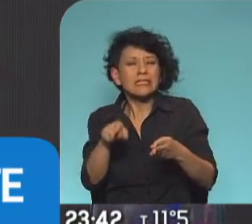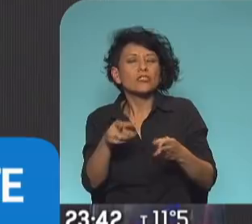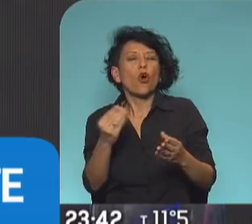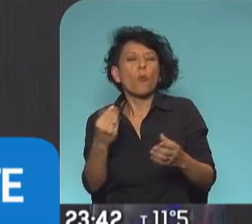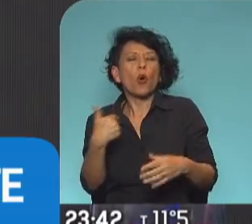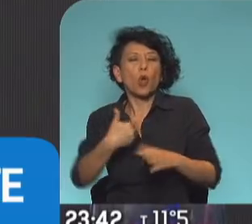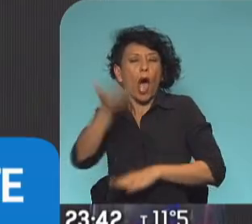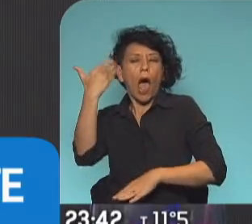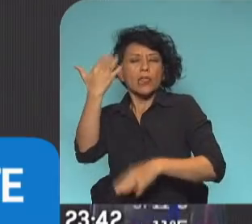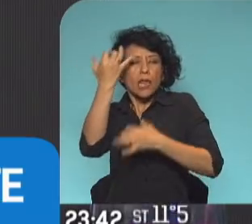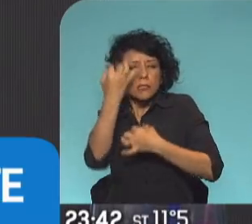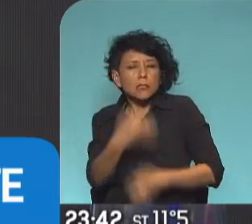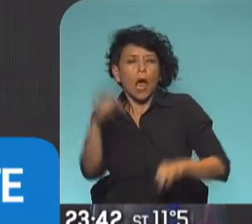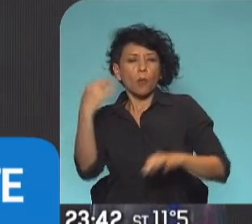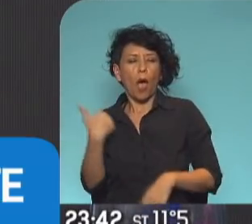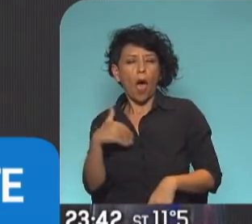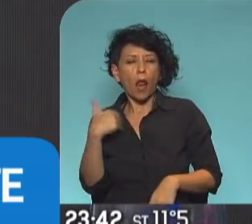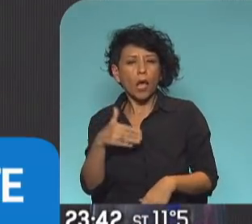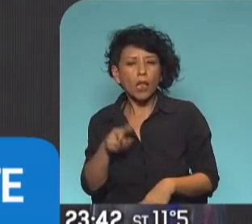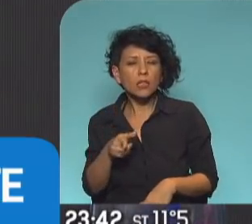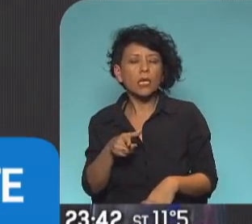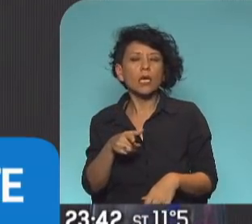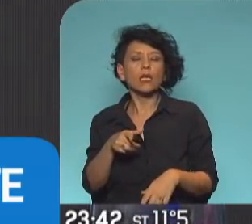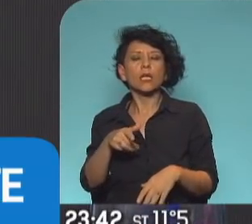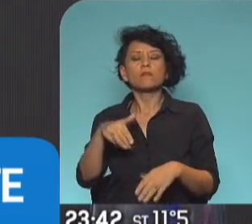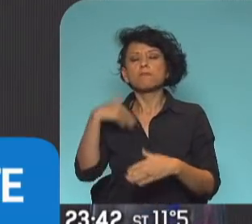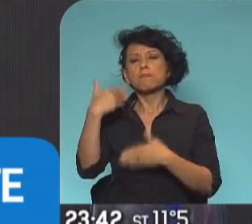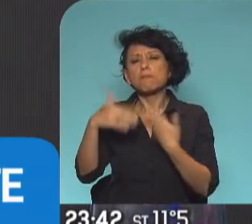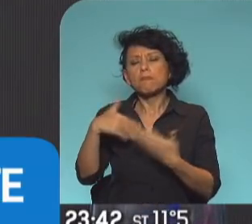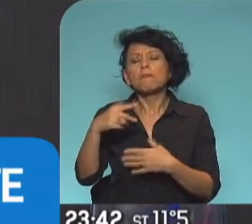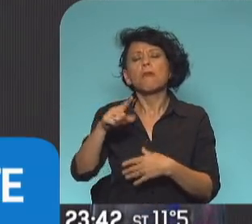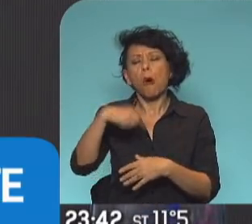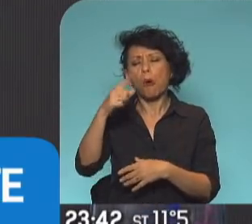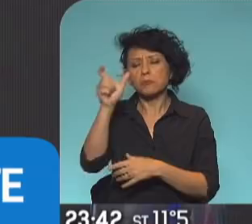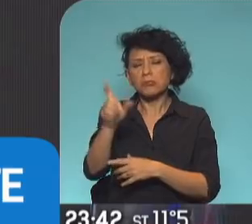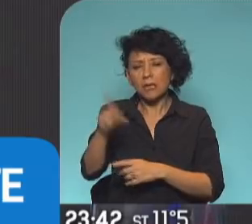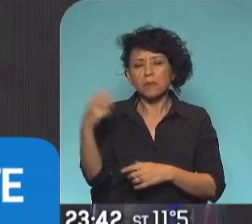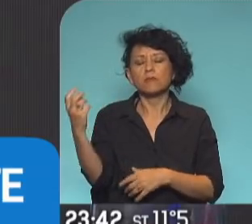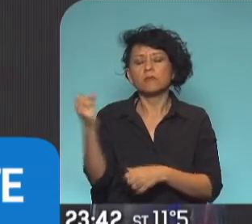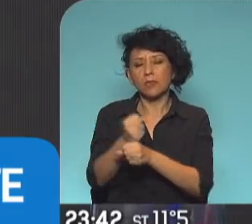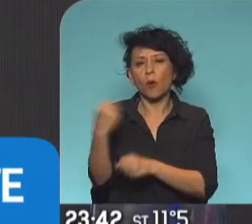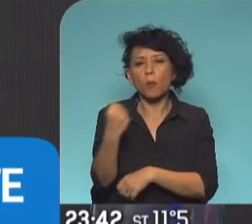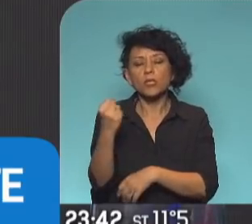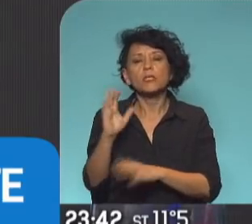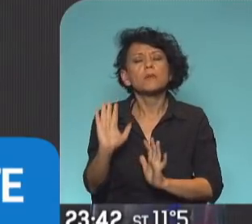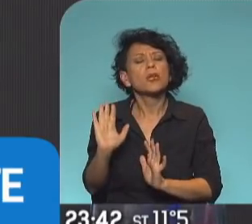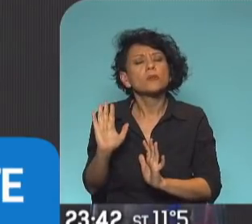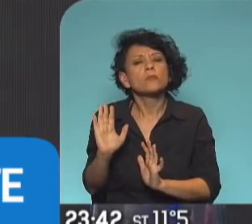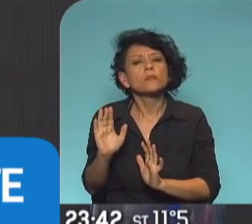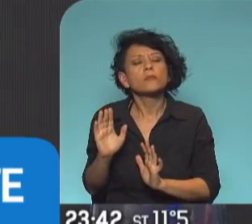el salvador de alguna manera de la Argentina, después de venir de Remes Lenikov, que había hecho también un trabajo importante. Y sin